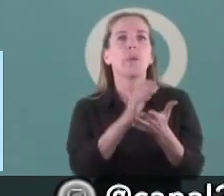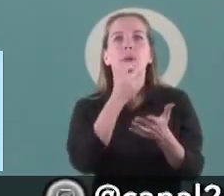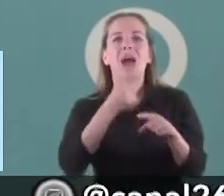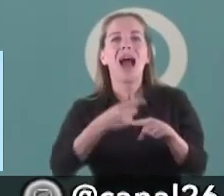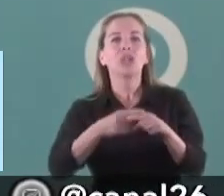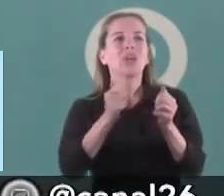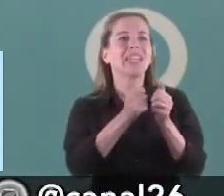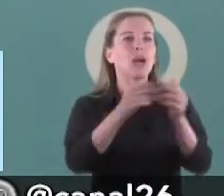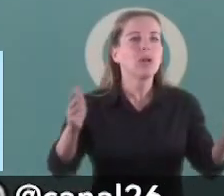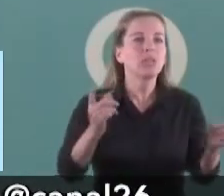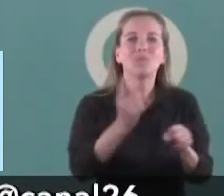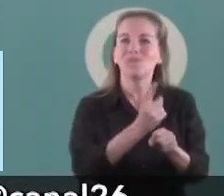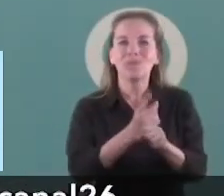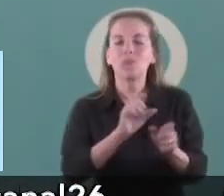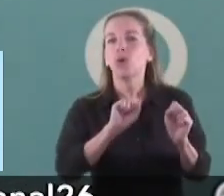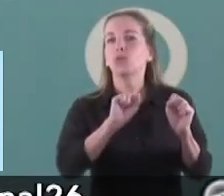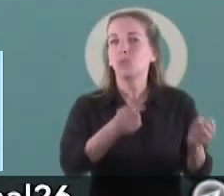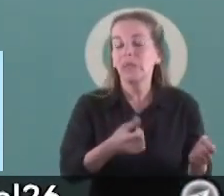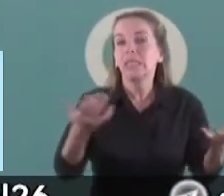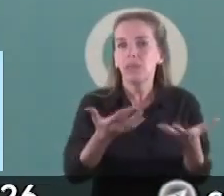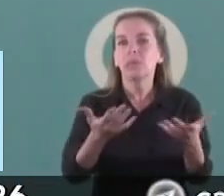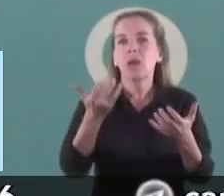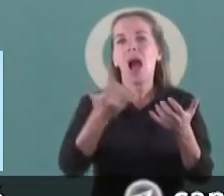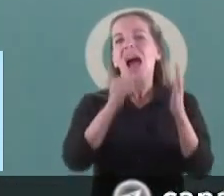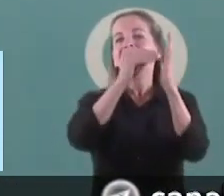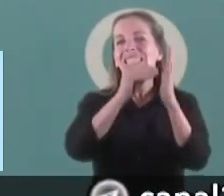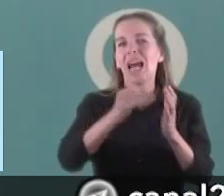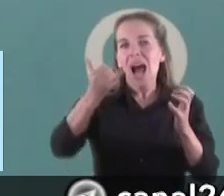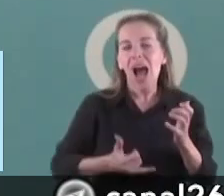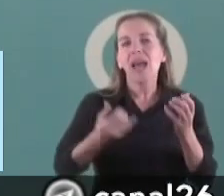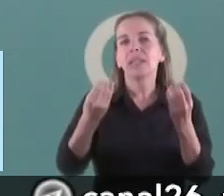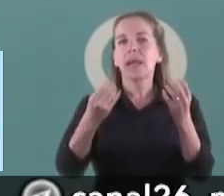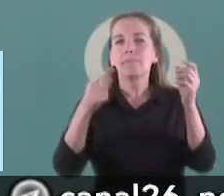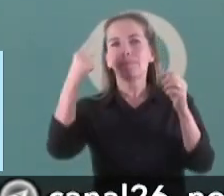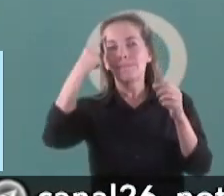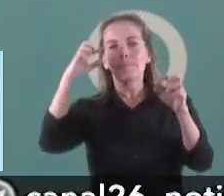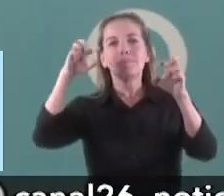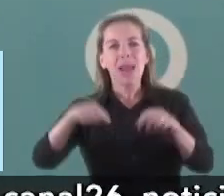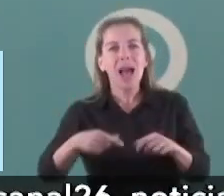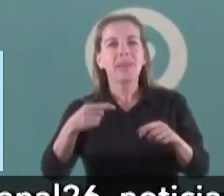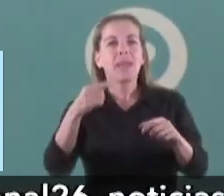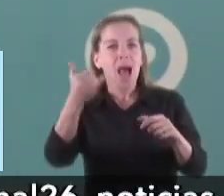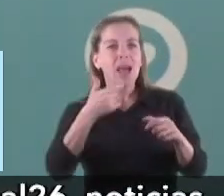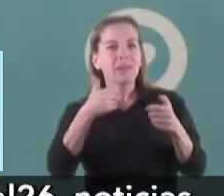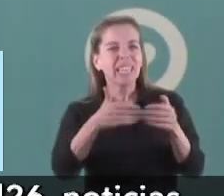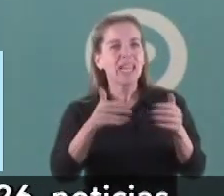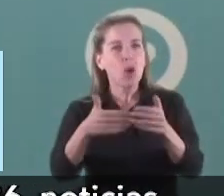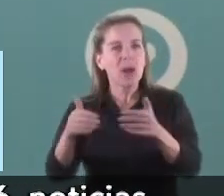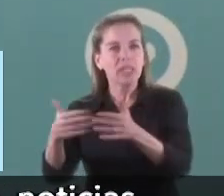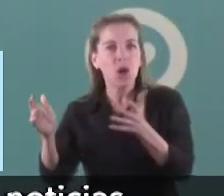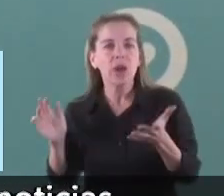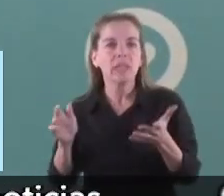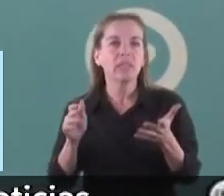el gobierno tiene en su carpeta una cantidad de inauguraciones y de aspecto de la gestión que